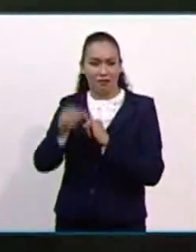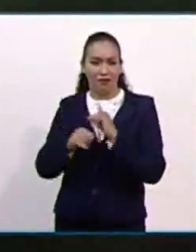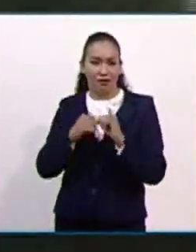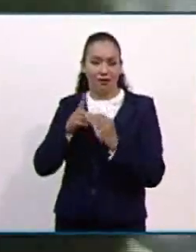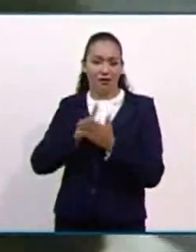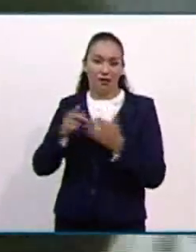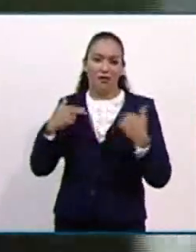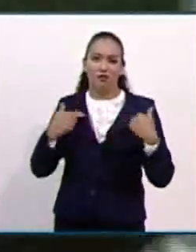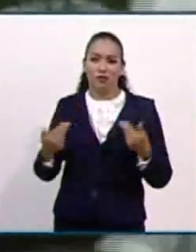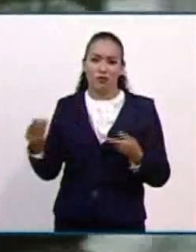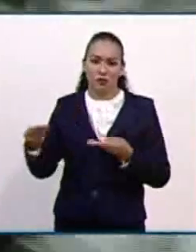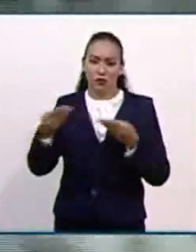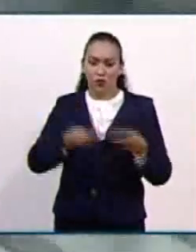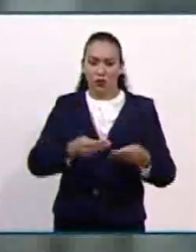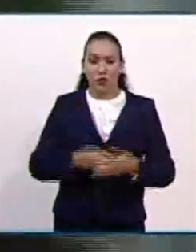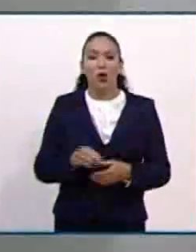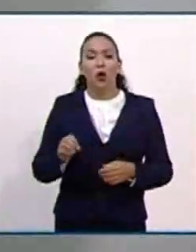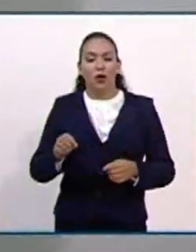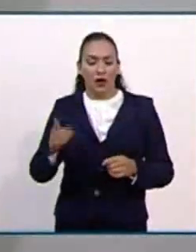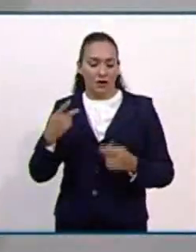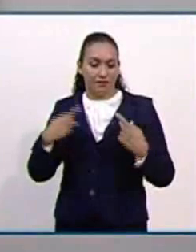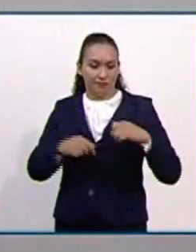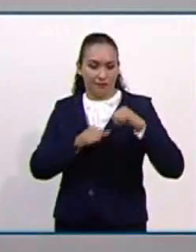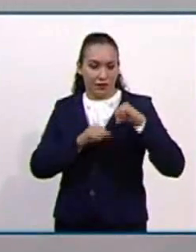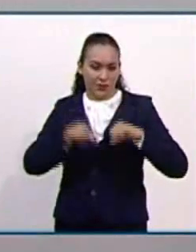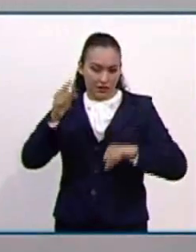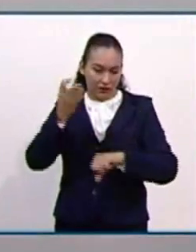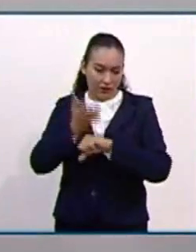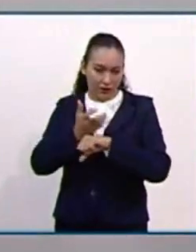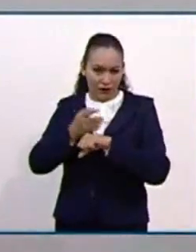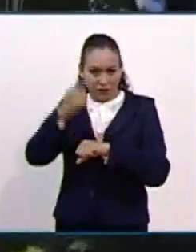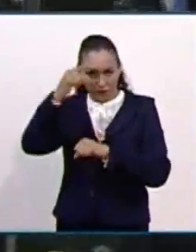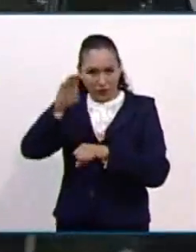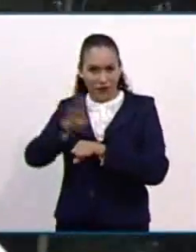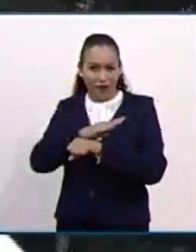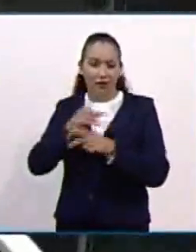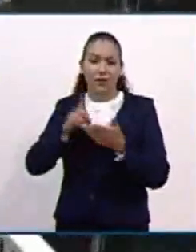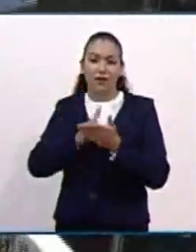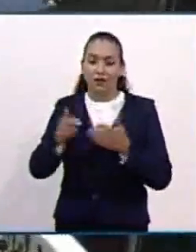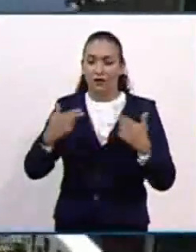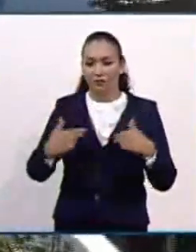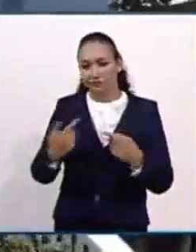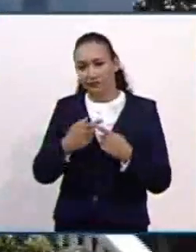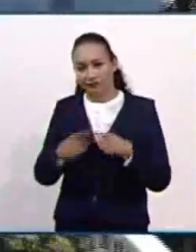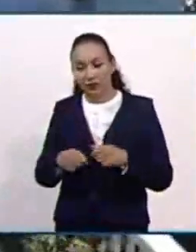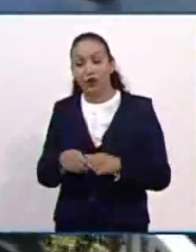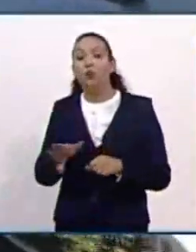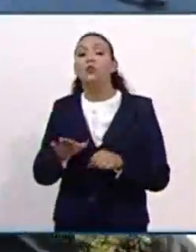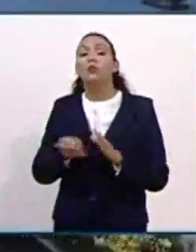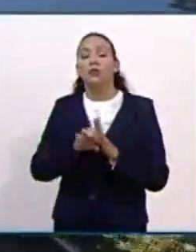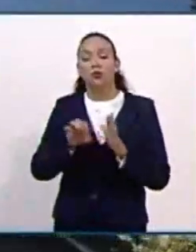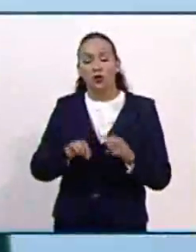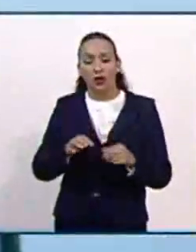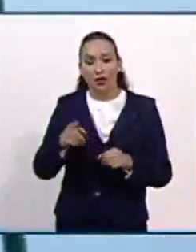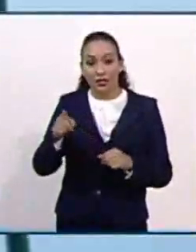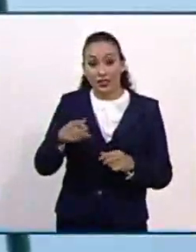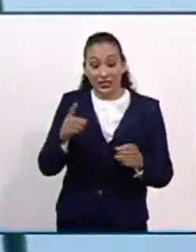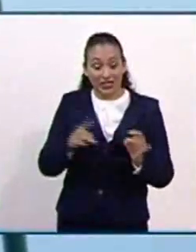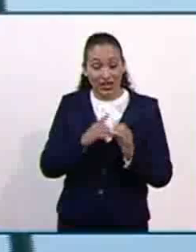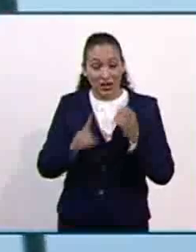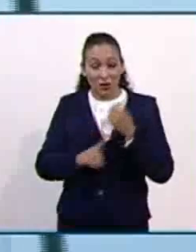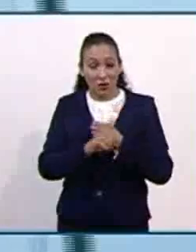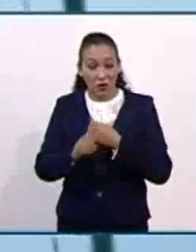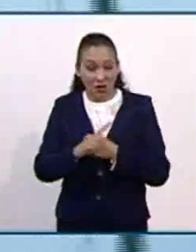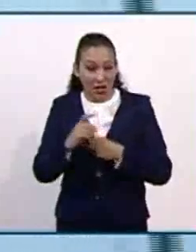Humanos y el Alto Comisionado de las Naciones Unidas para los Derechos Humanos han determinado al respecto, toda vez que los crímenes de lesa humanidad